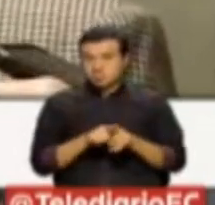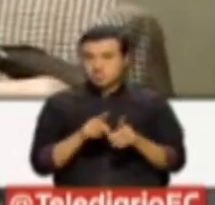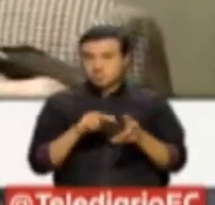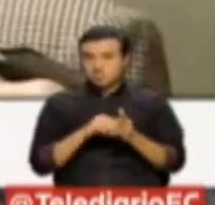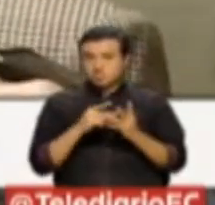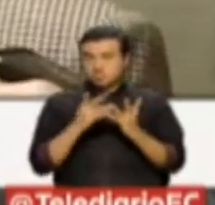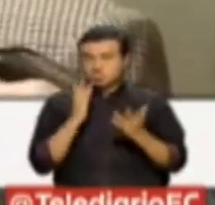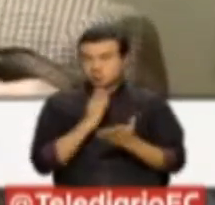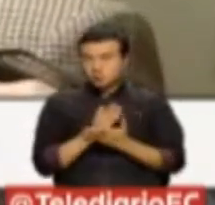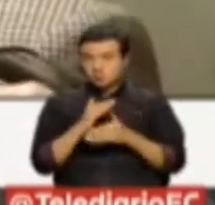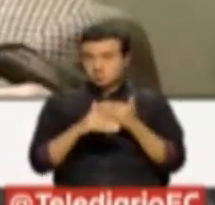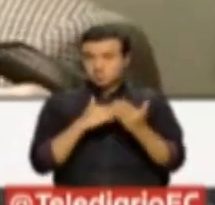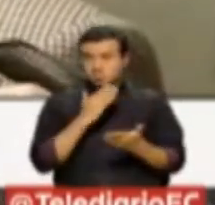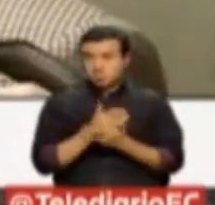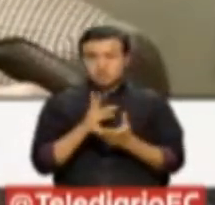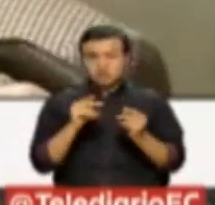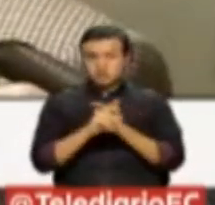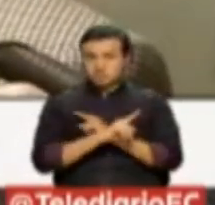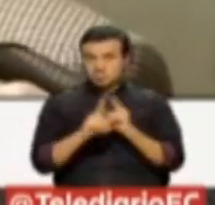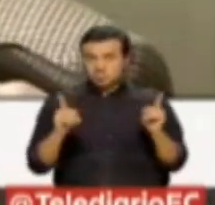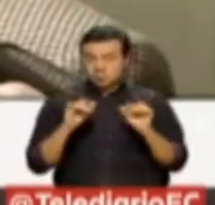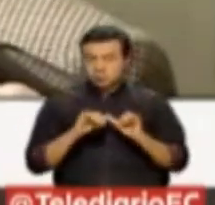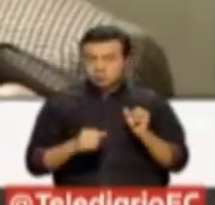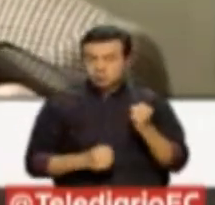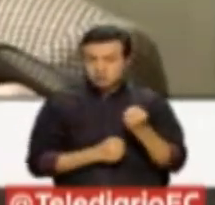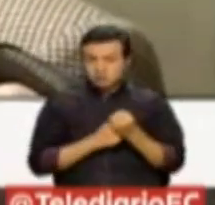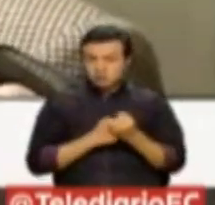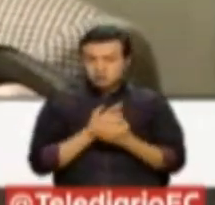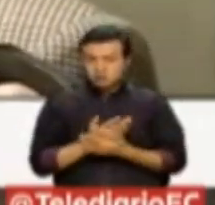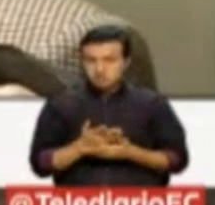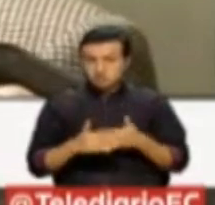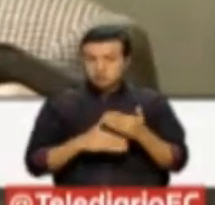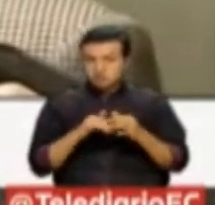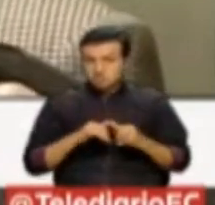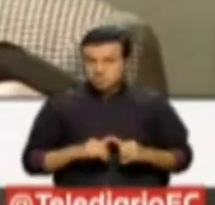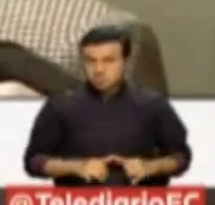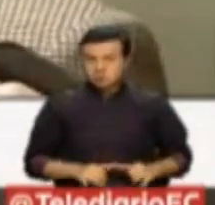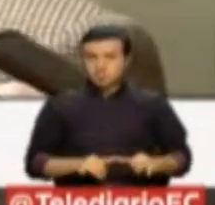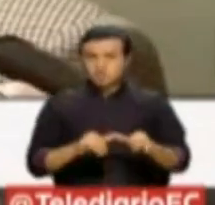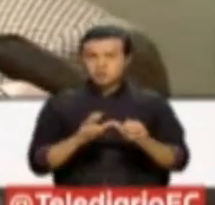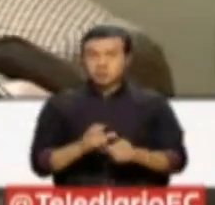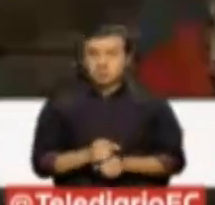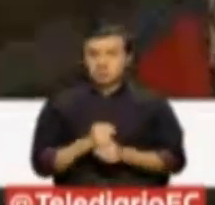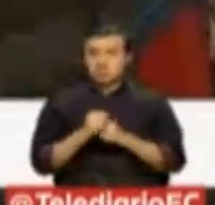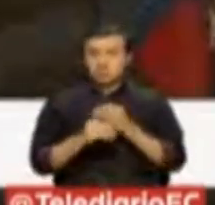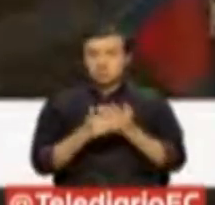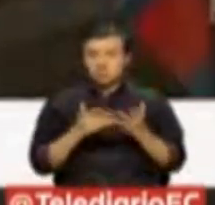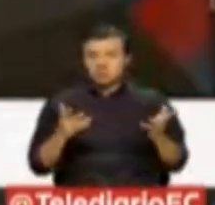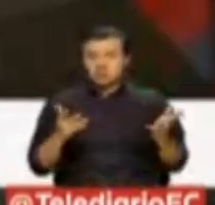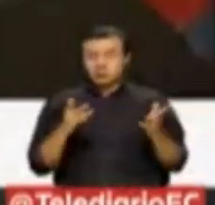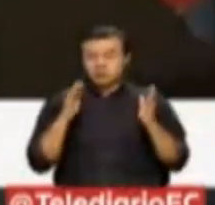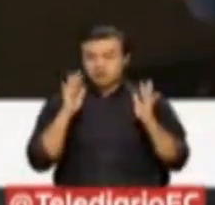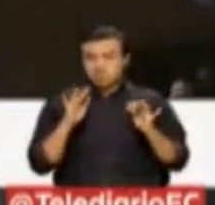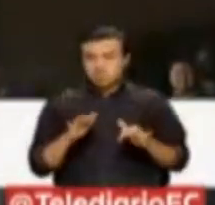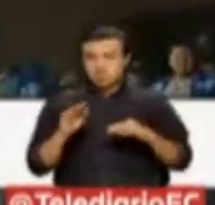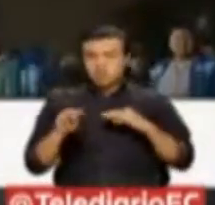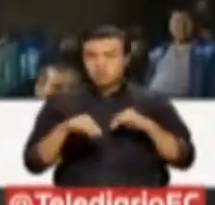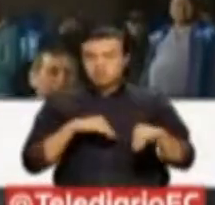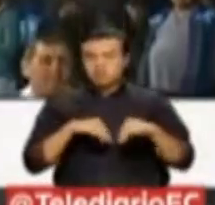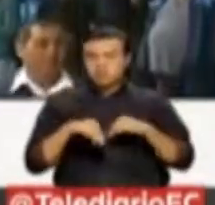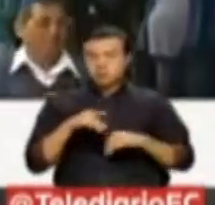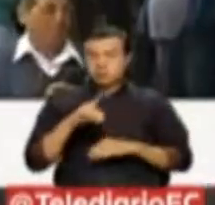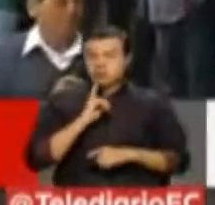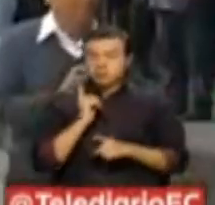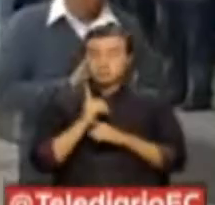detiene el proceso para que se facilite tanto la auditoría como la seguridad de este proceso según el secretario de movilidad es